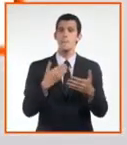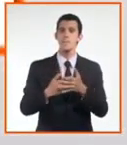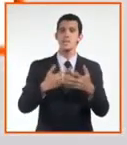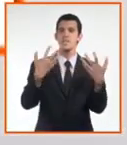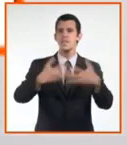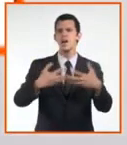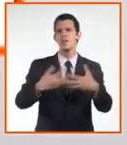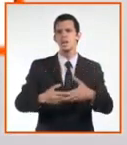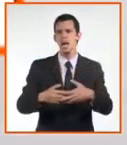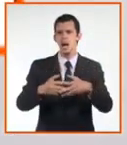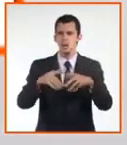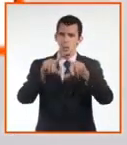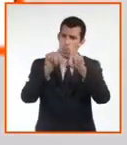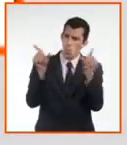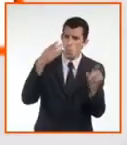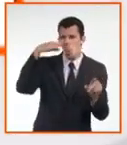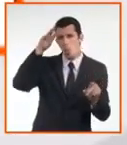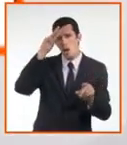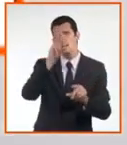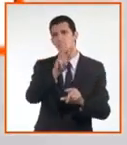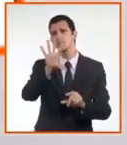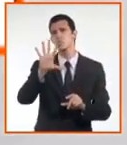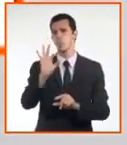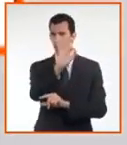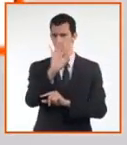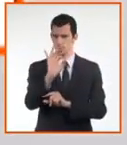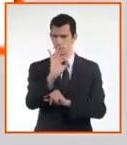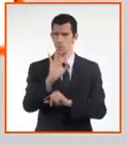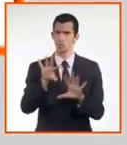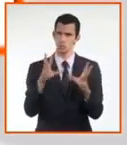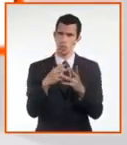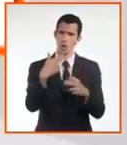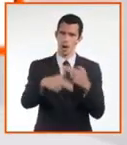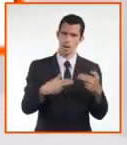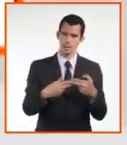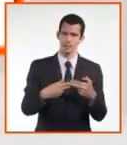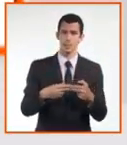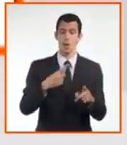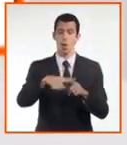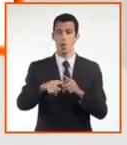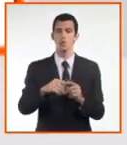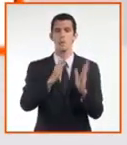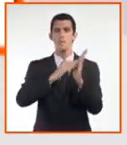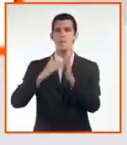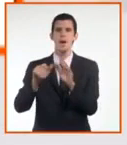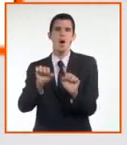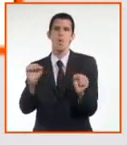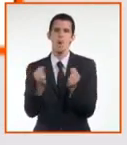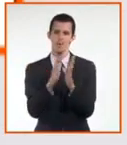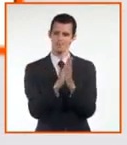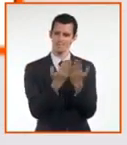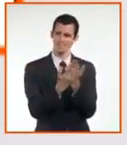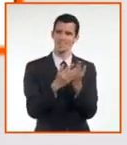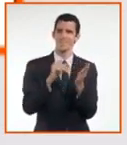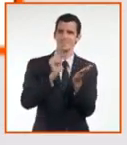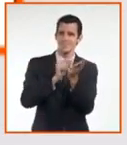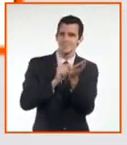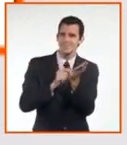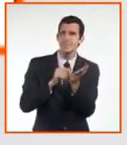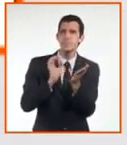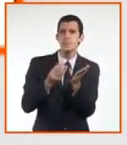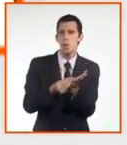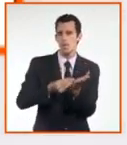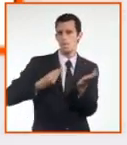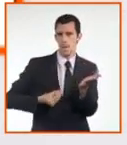y el 77 8 por ciento de la tarjeta de control o sea los trabajadores de mejor que son